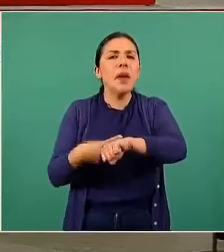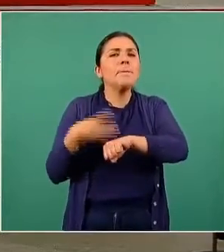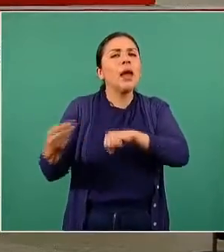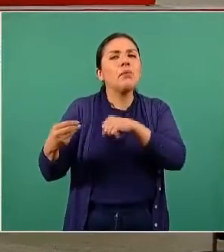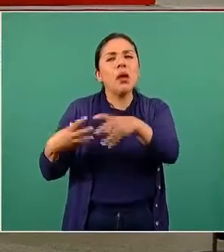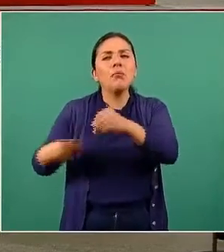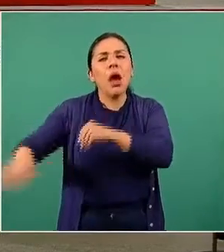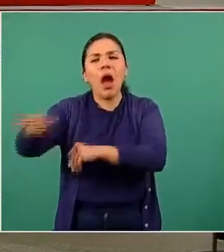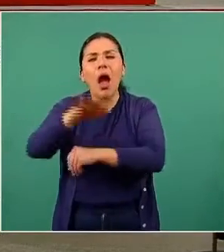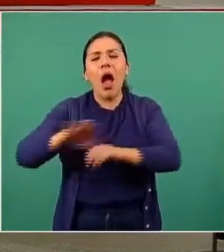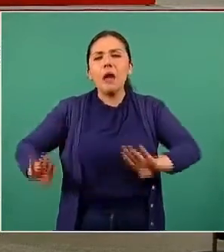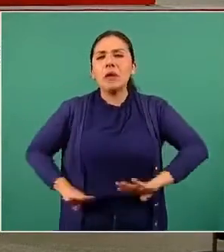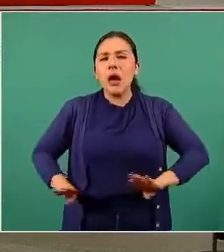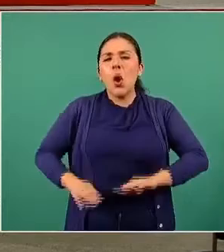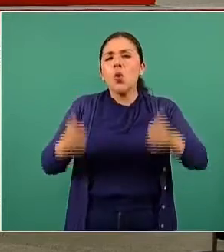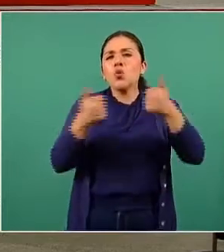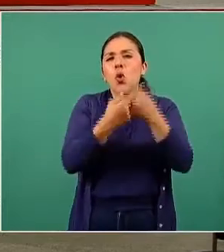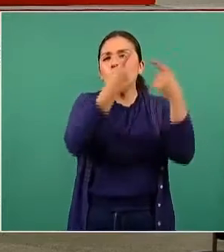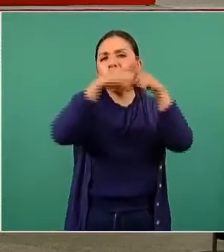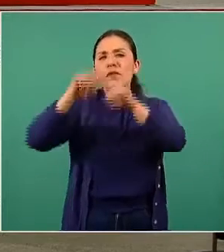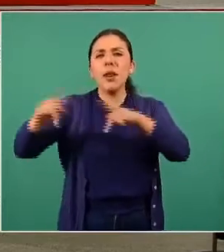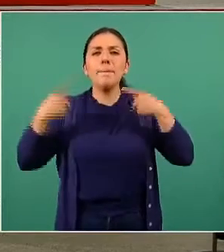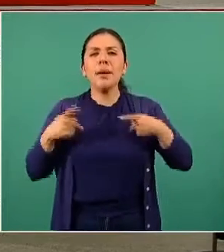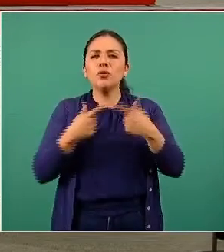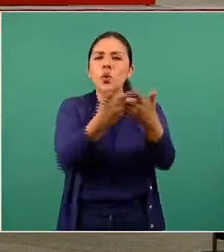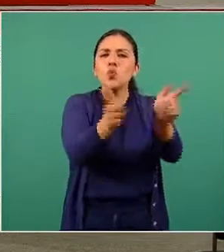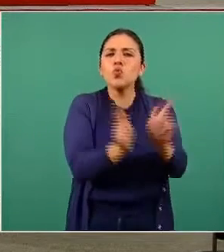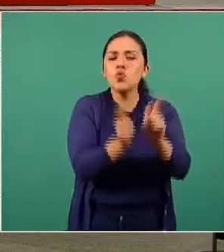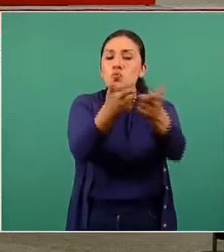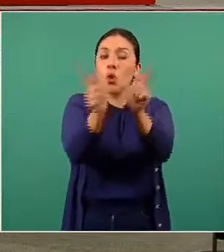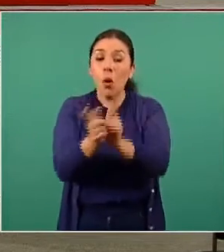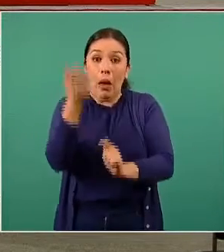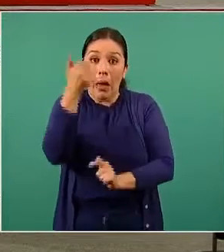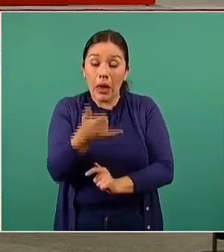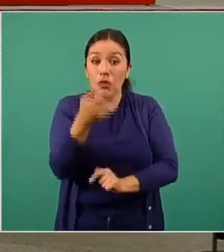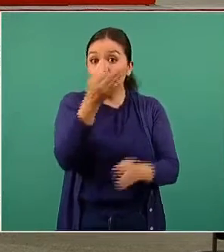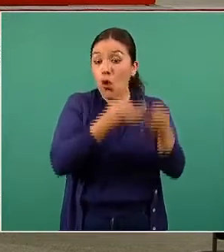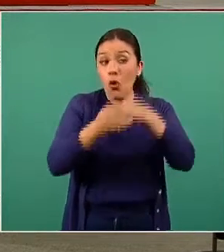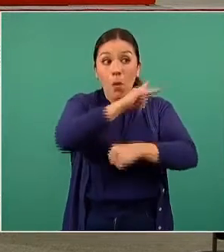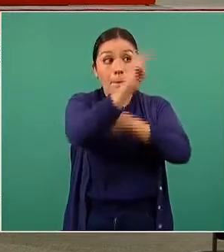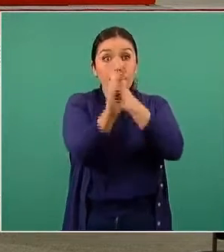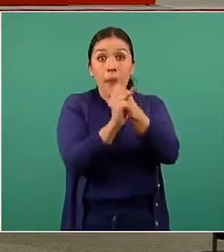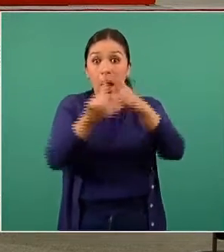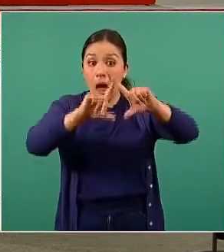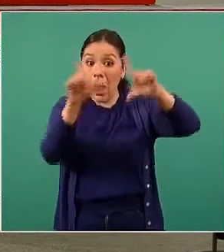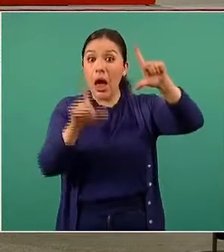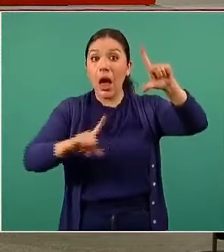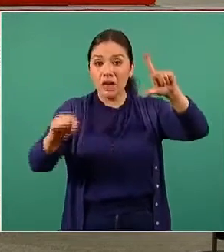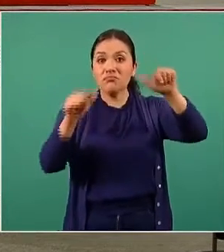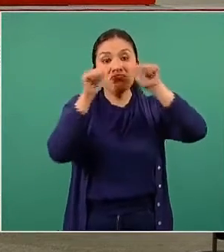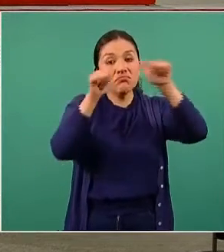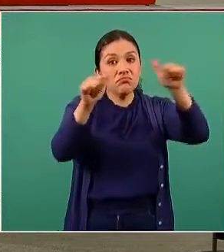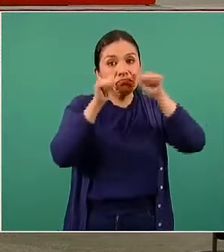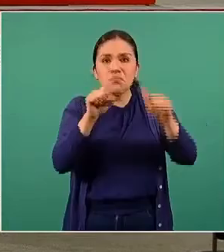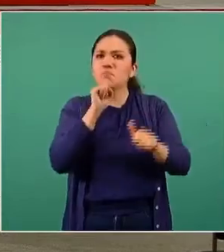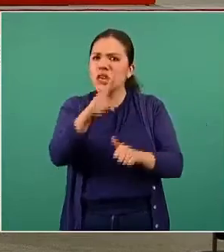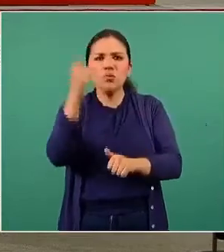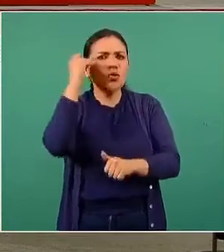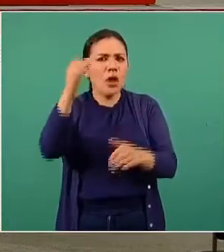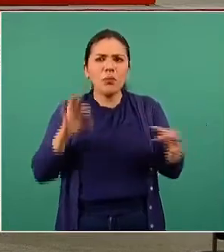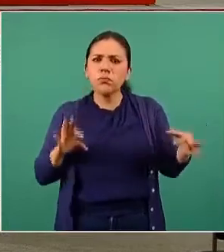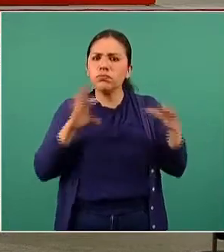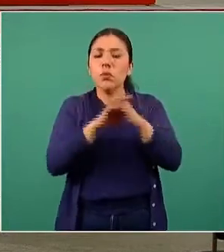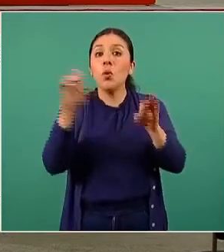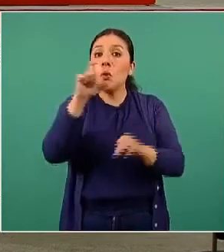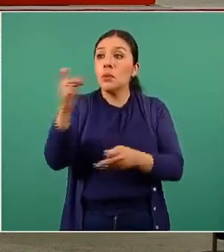las características de las poblaciones, y todo el país es cubierto prácticamente de manera simultánea conforme